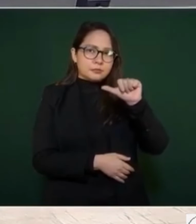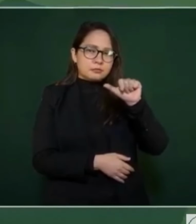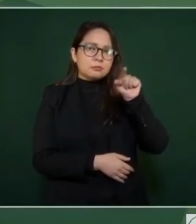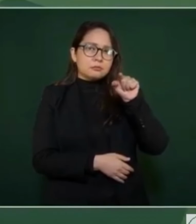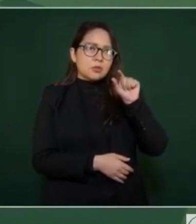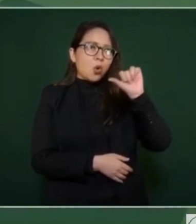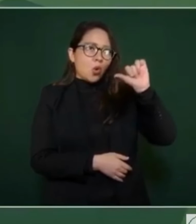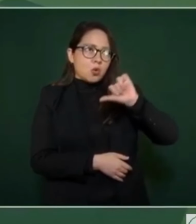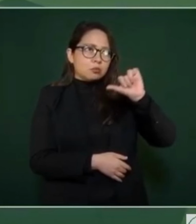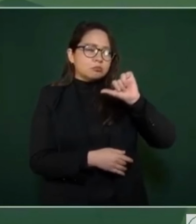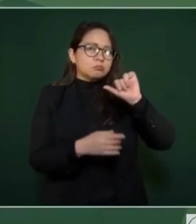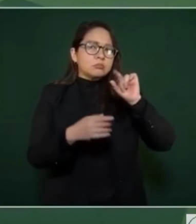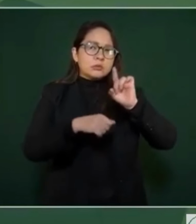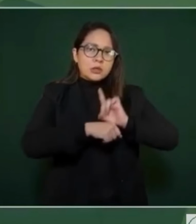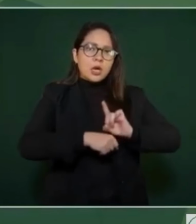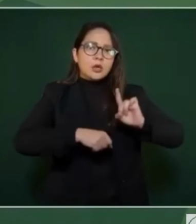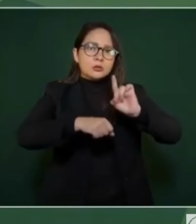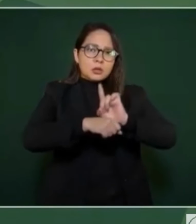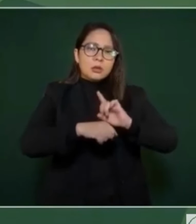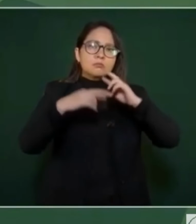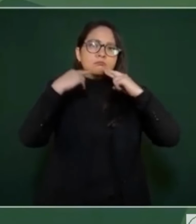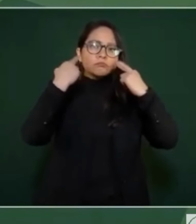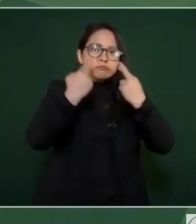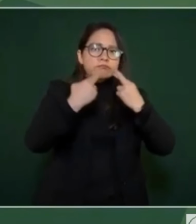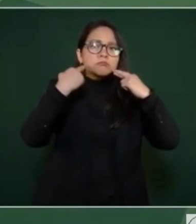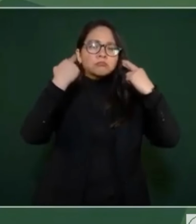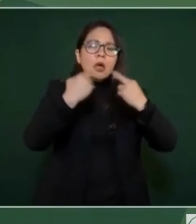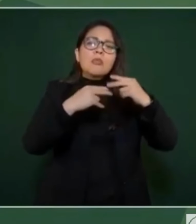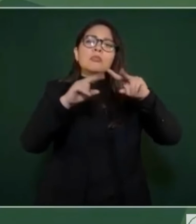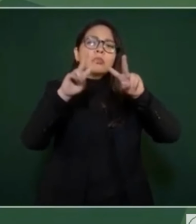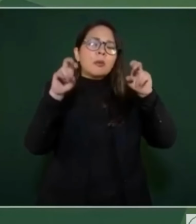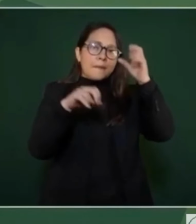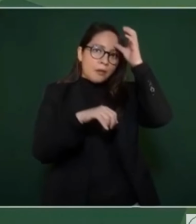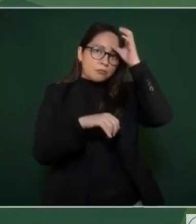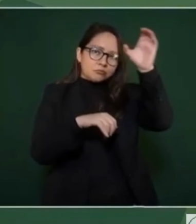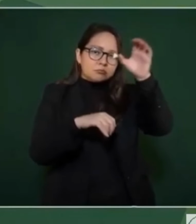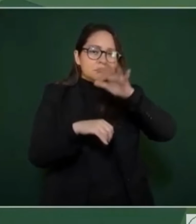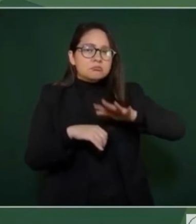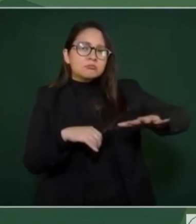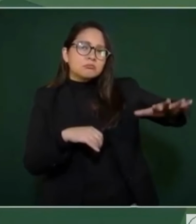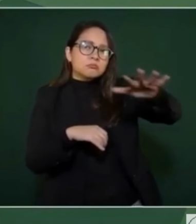seguridad de todos los días, porque